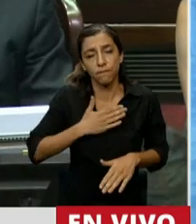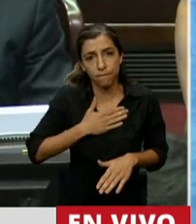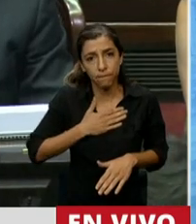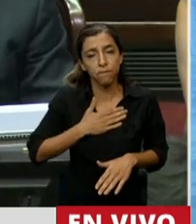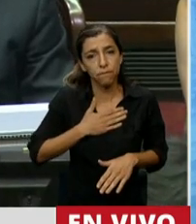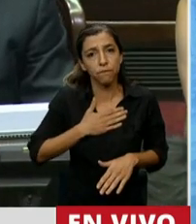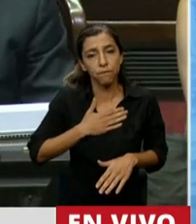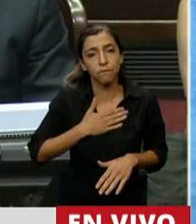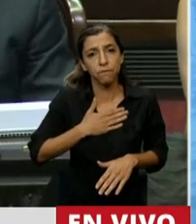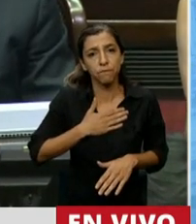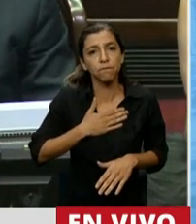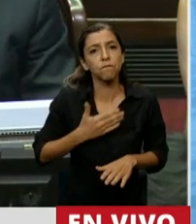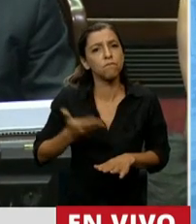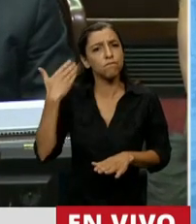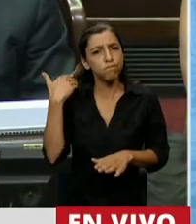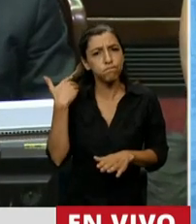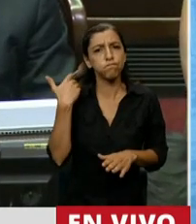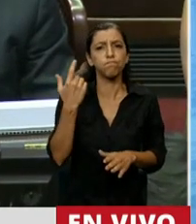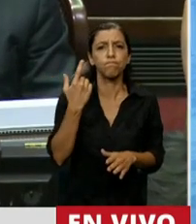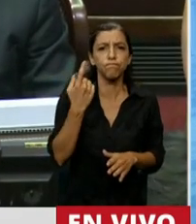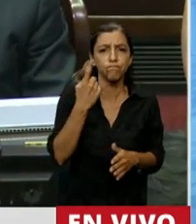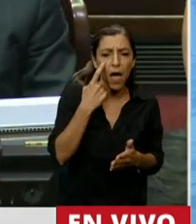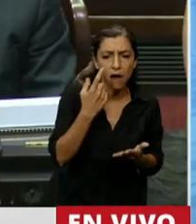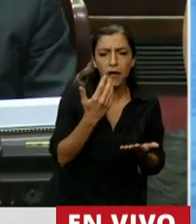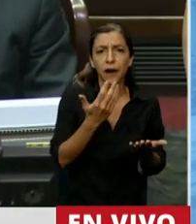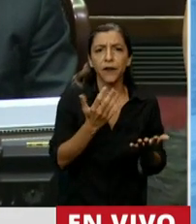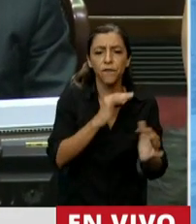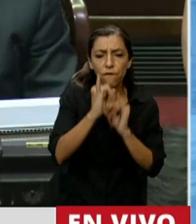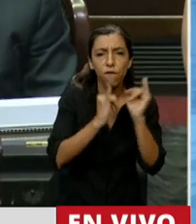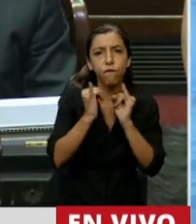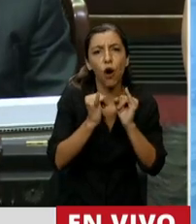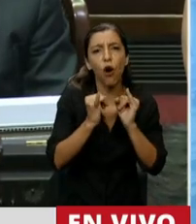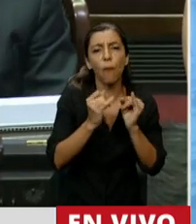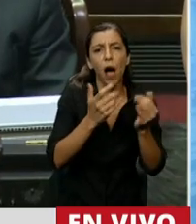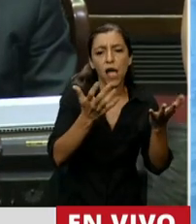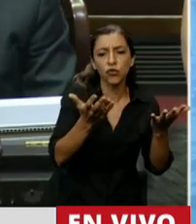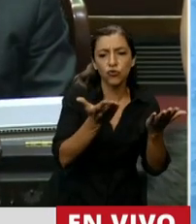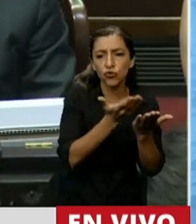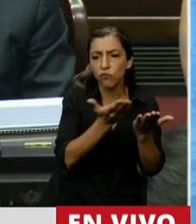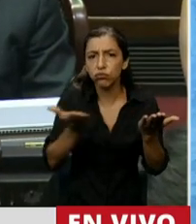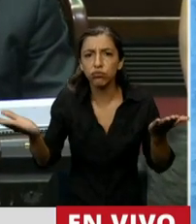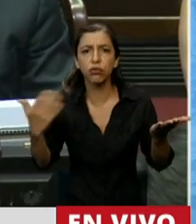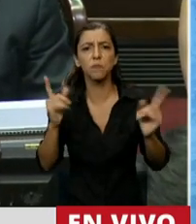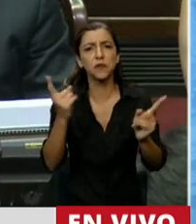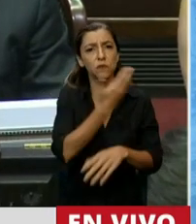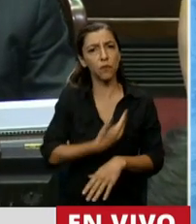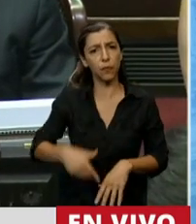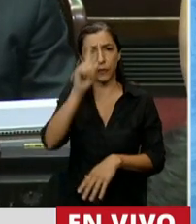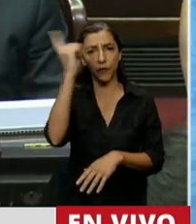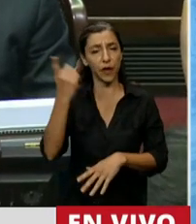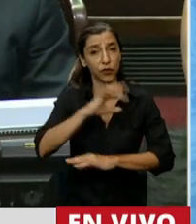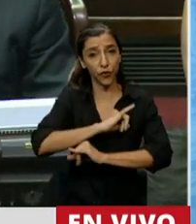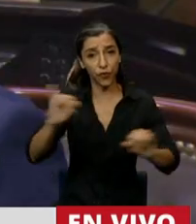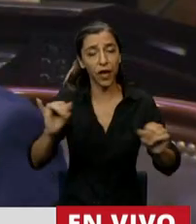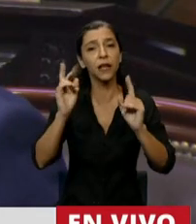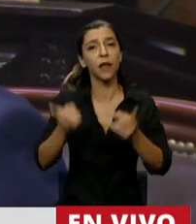el trabajo de revisar la información periodística que generó tanto el presidente de la Nación como el ministro